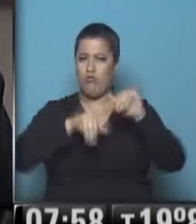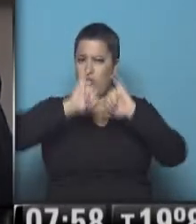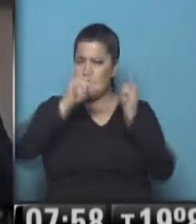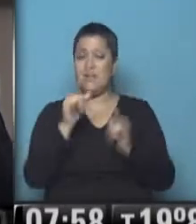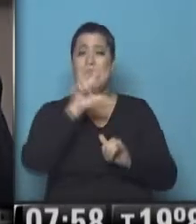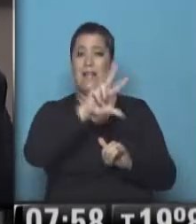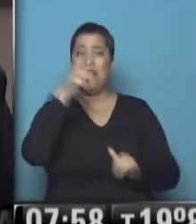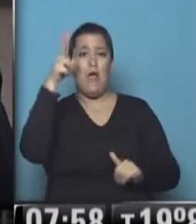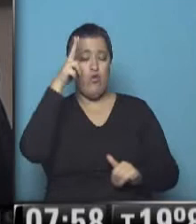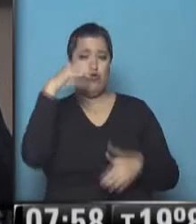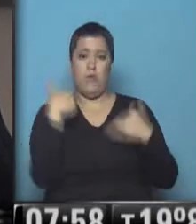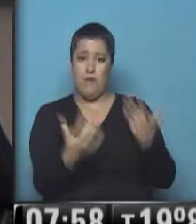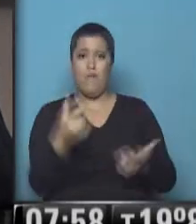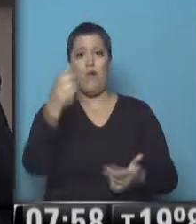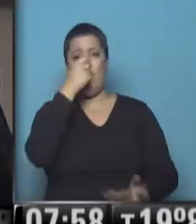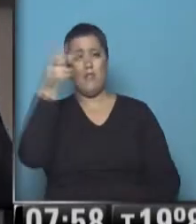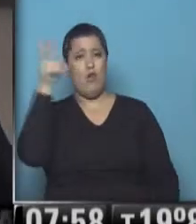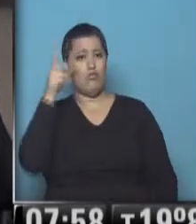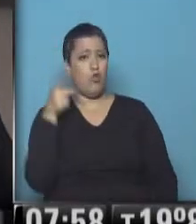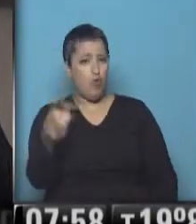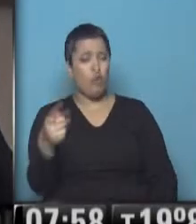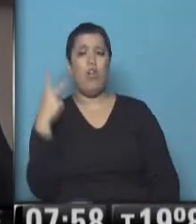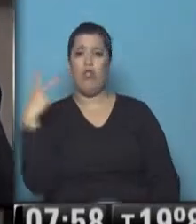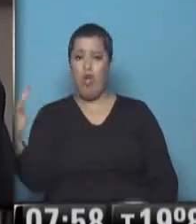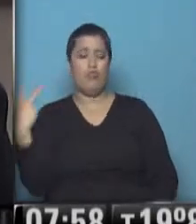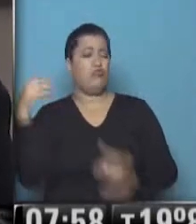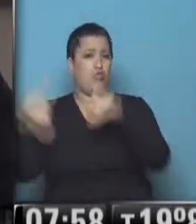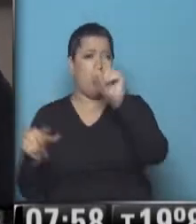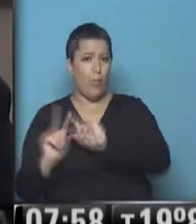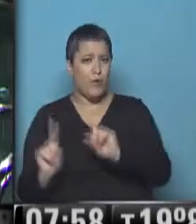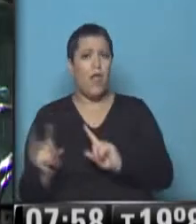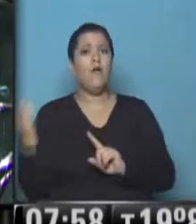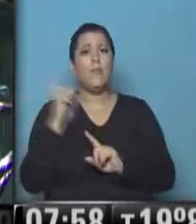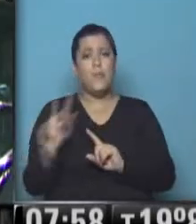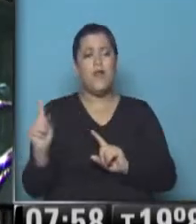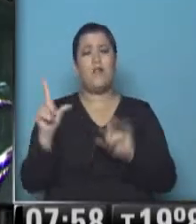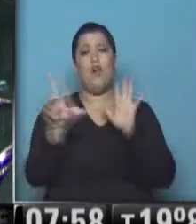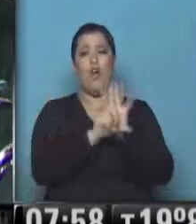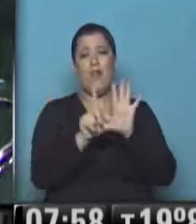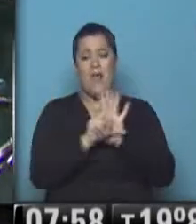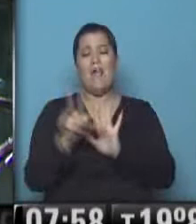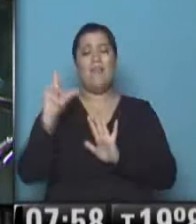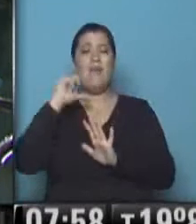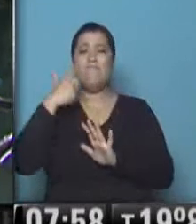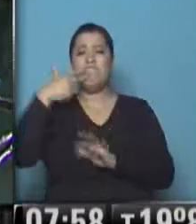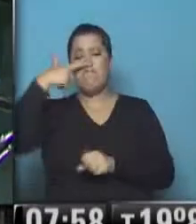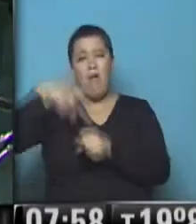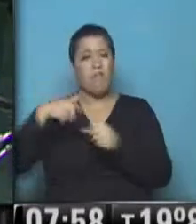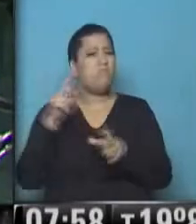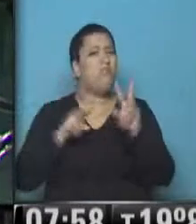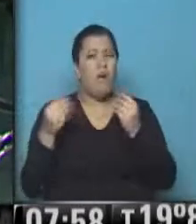38 votos a favor 28 votos en contra 2 abstenciones la ley de hidrocarburos que es lo que busca en definitiva